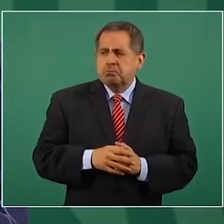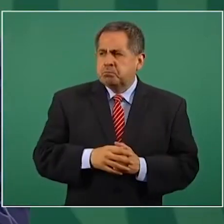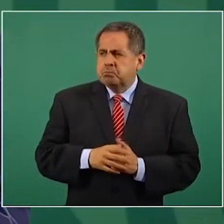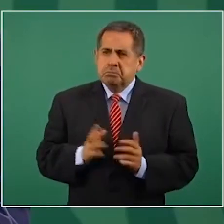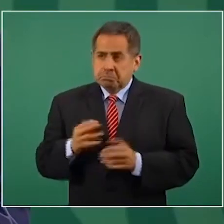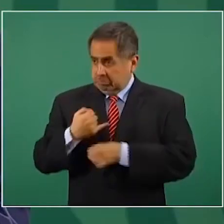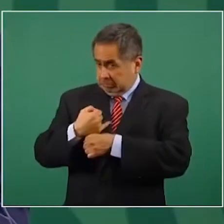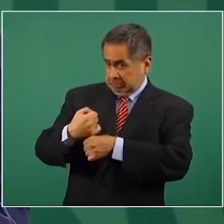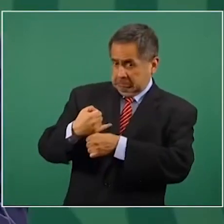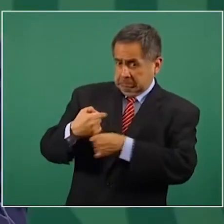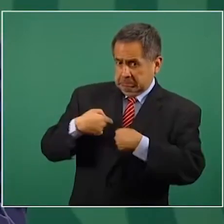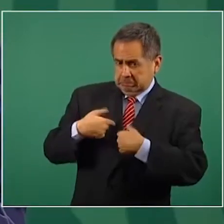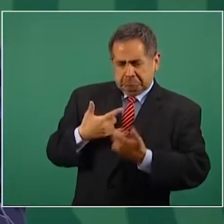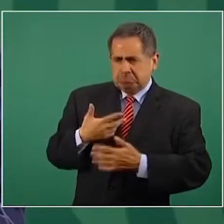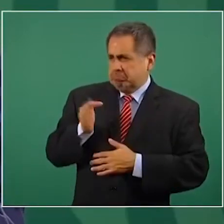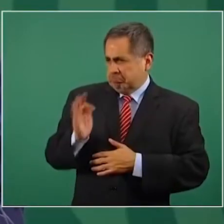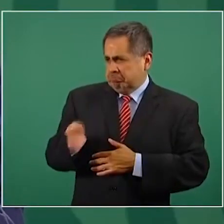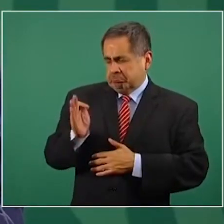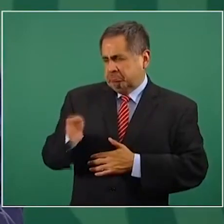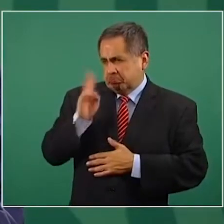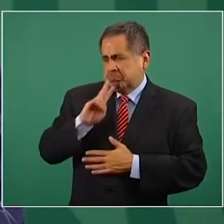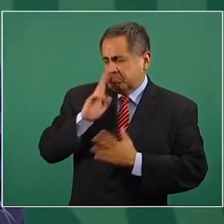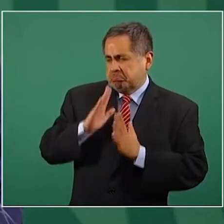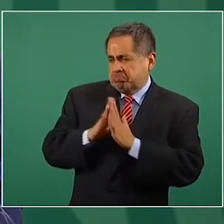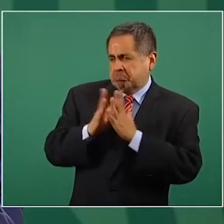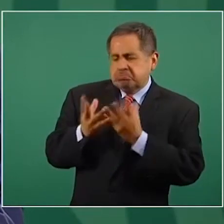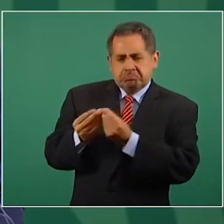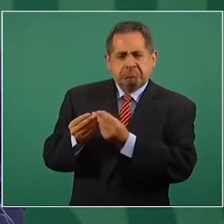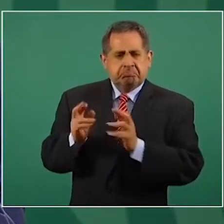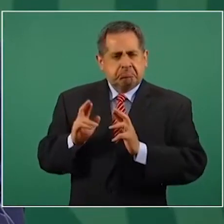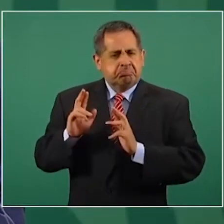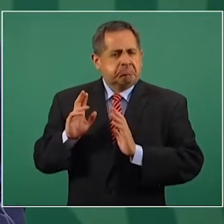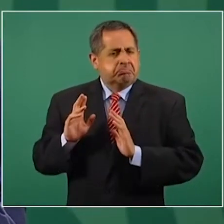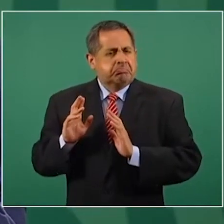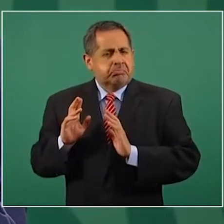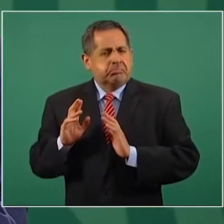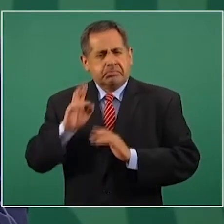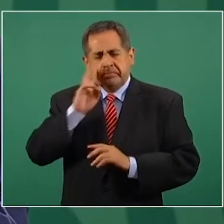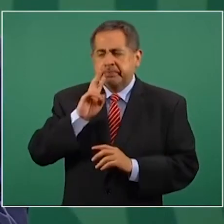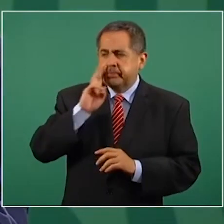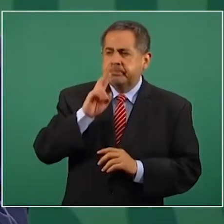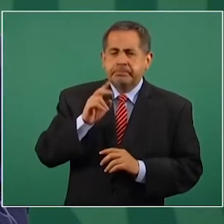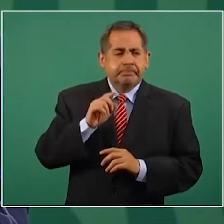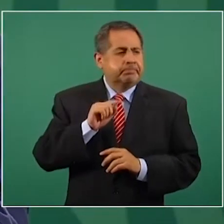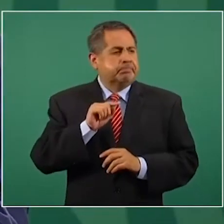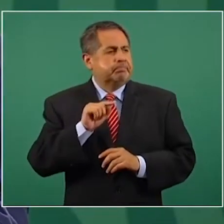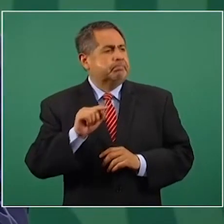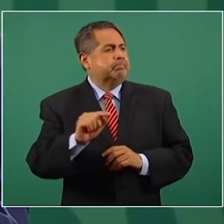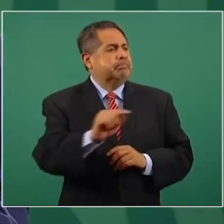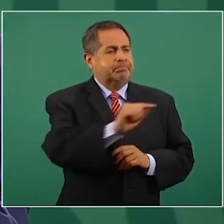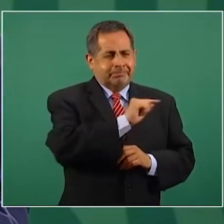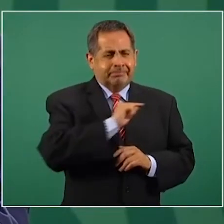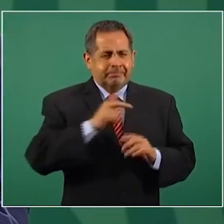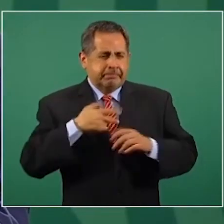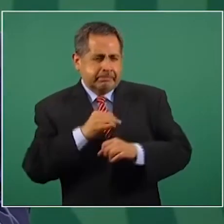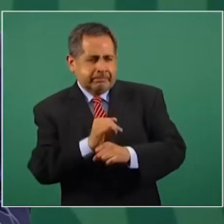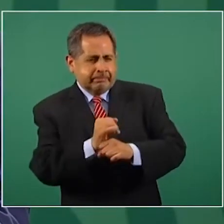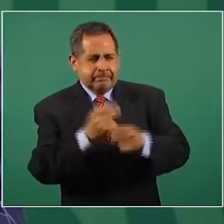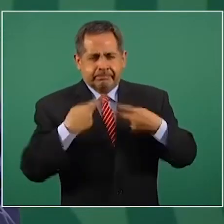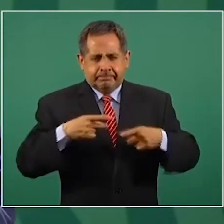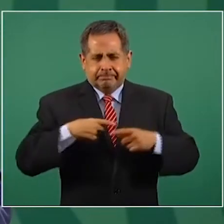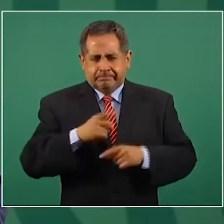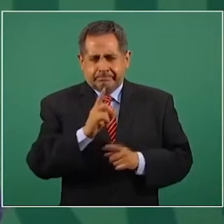acepté formar parte de las personas que están sujetas a investigación,